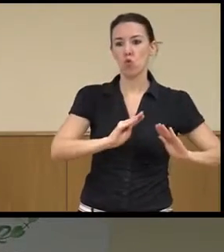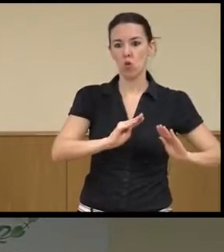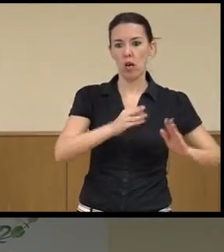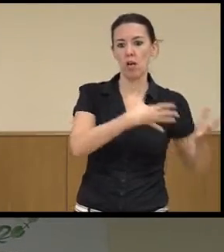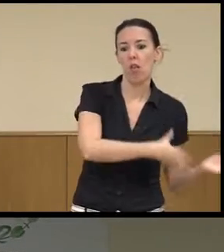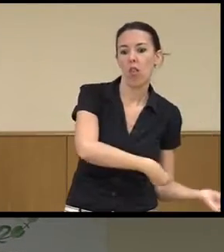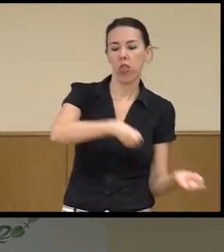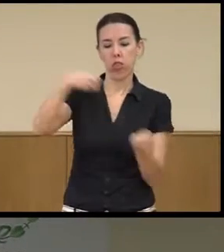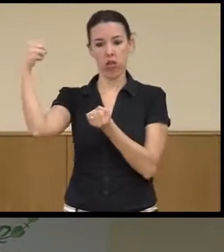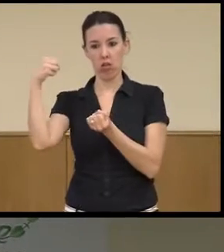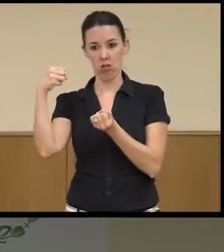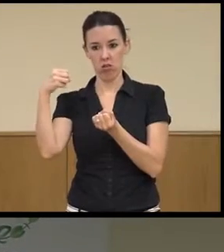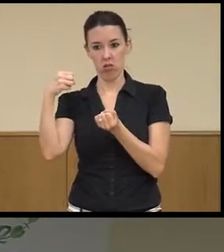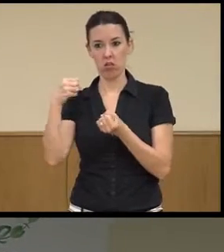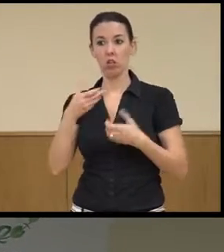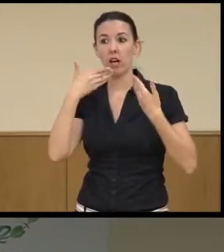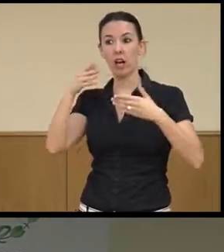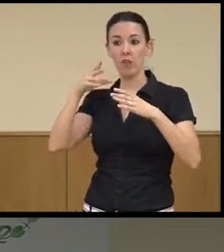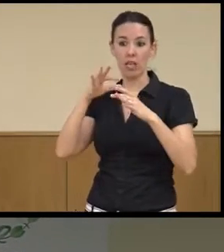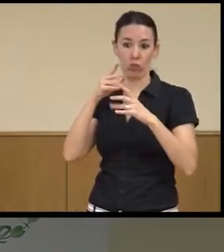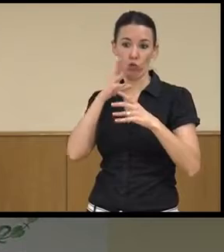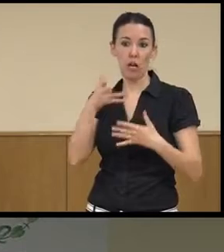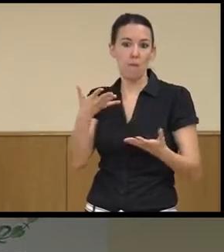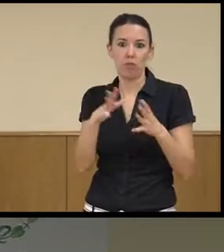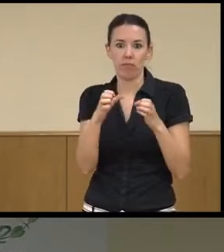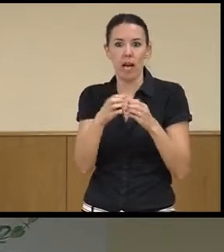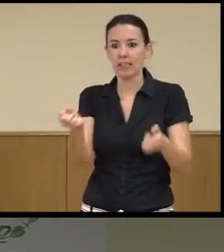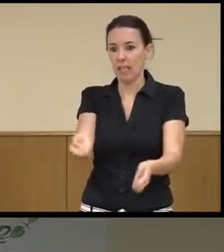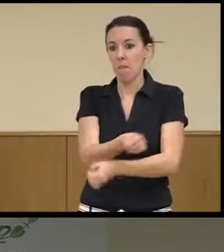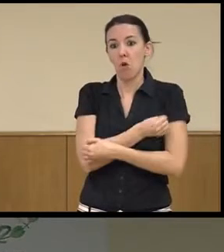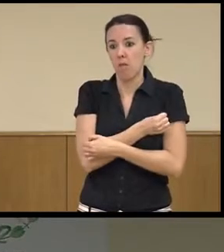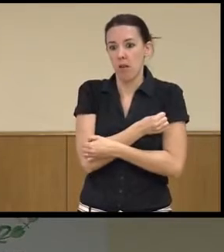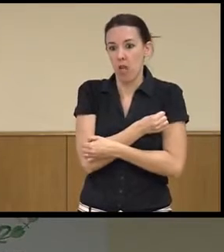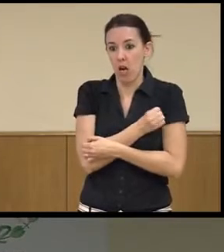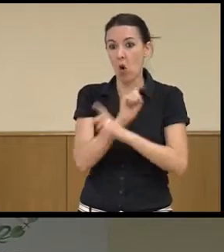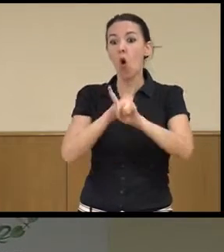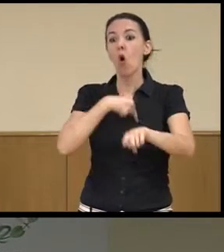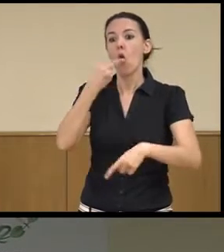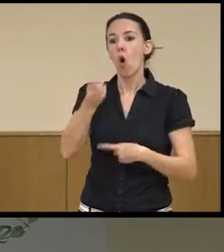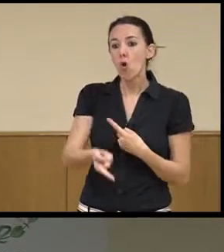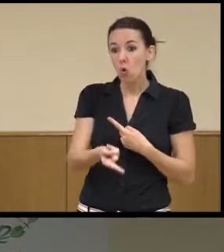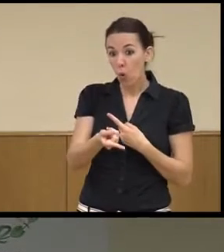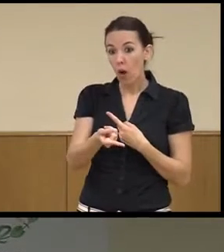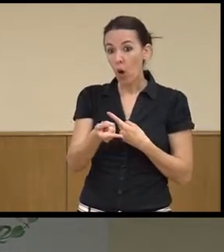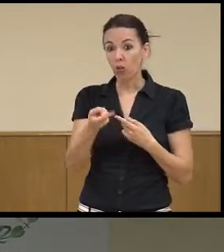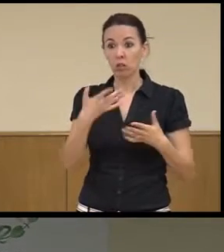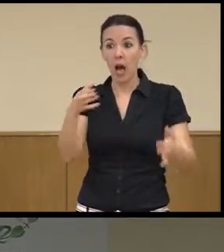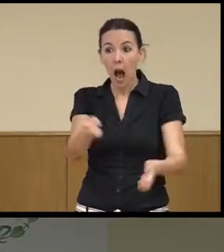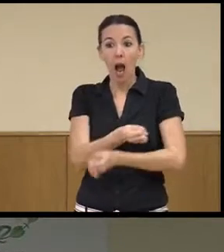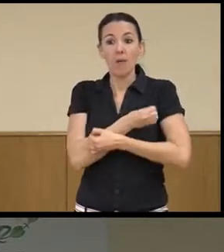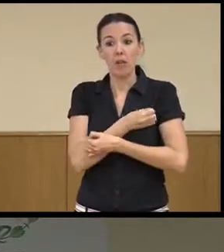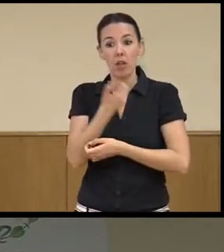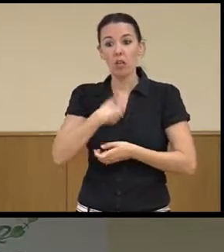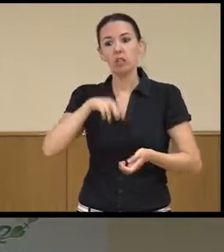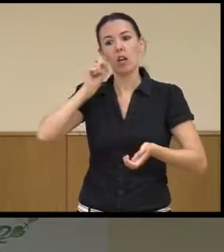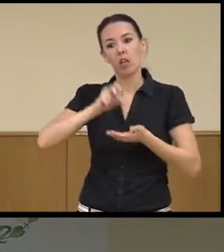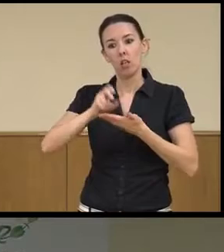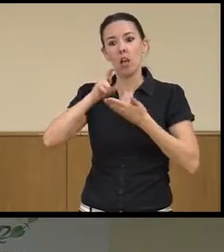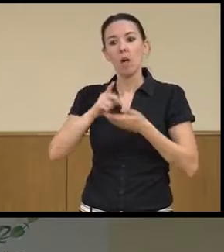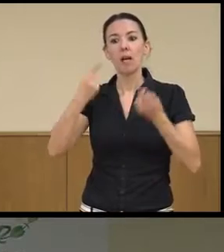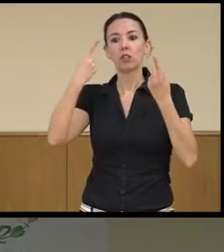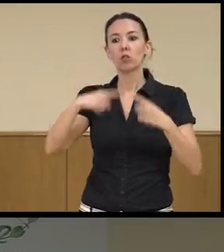para siempre debido a su ansiedad por abrazarla. Luego, desconsolado, vagó por la tierra apaciguando y encantando con su